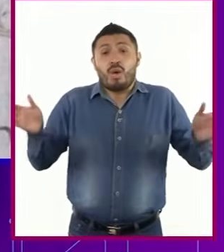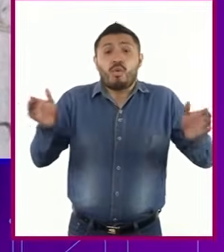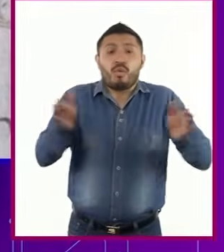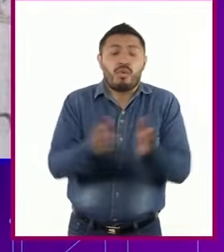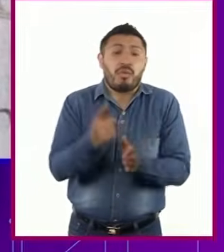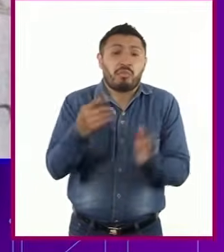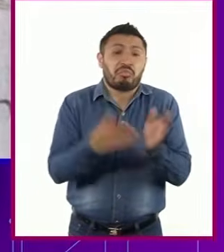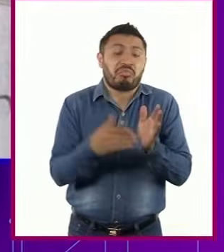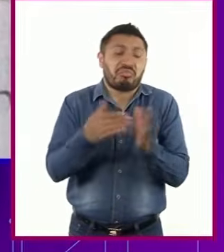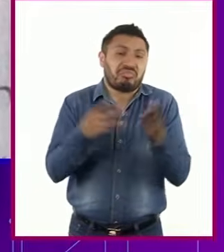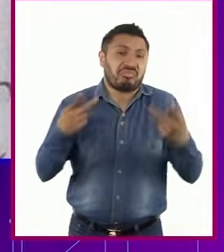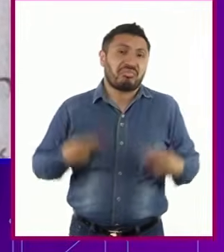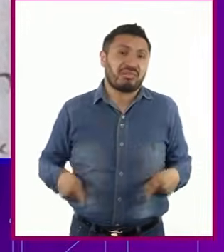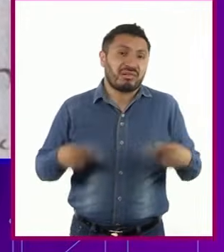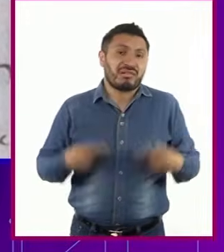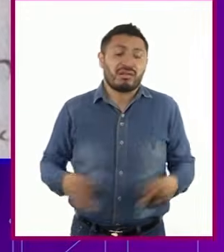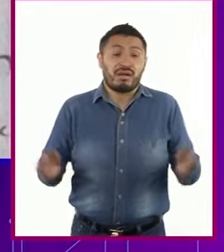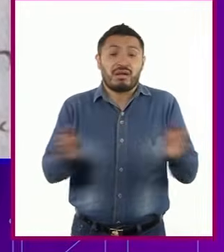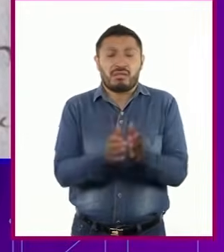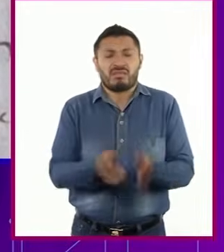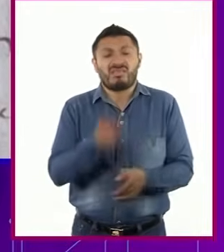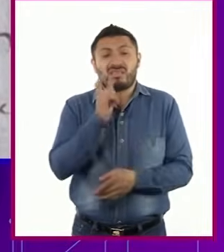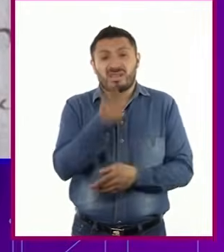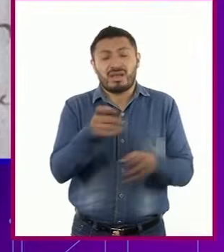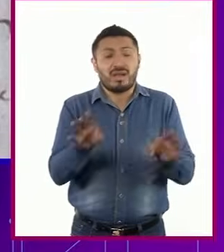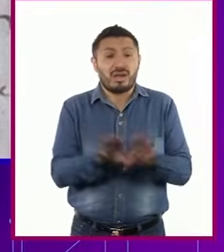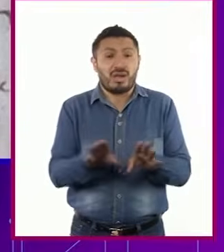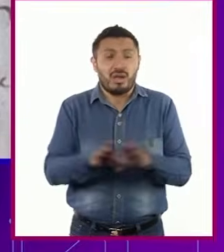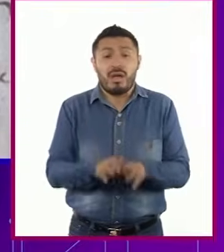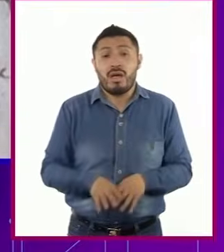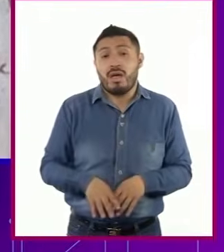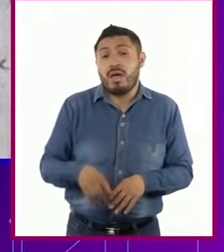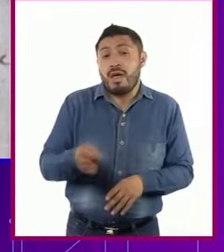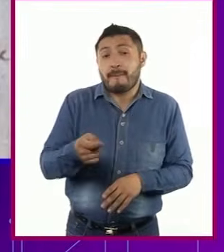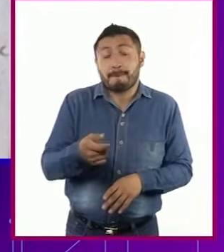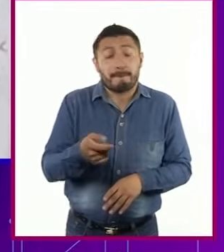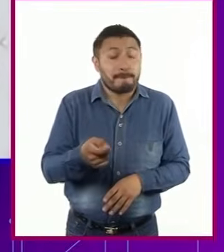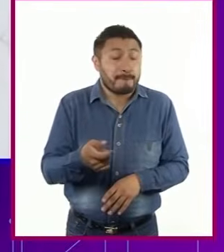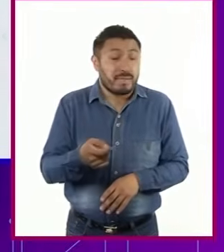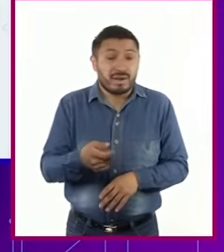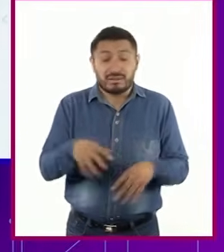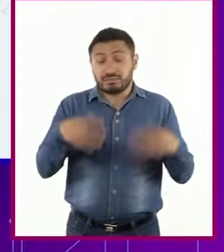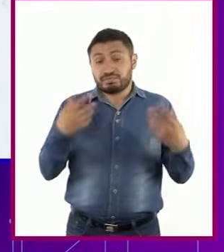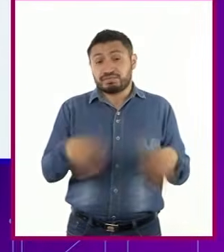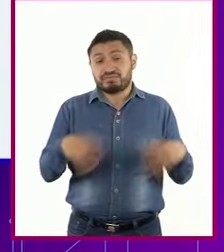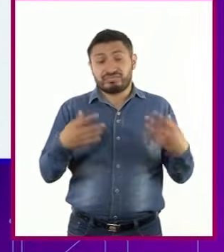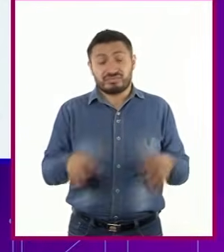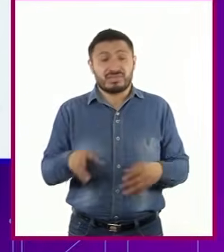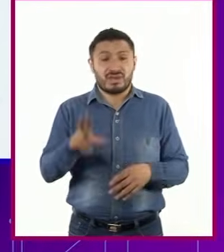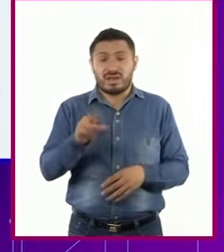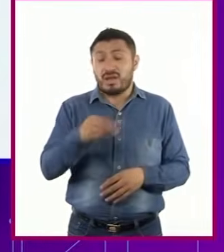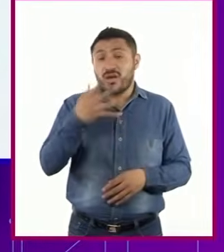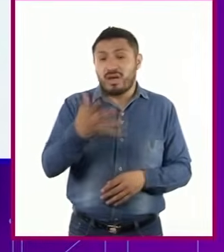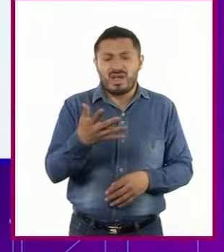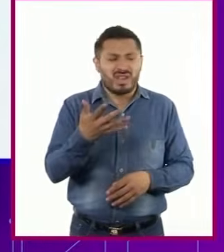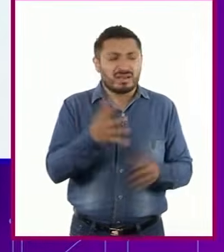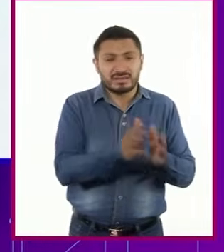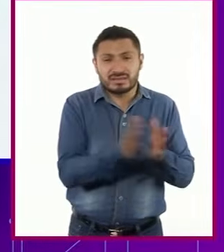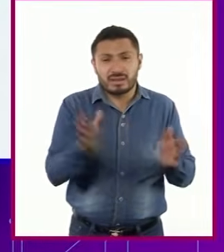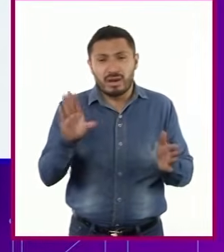1,5 millones de habitantes. Es decir, estamos hablando de una caída de un 85 a